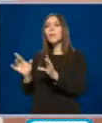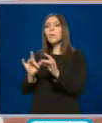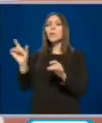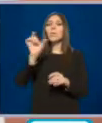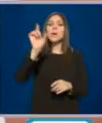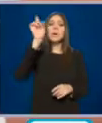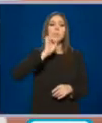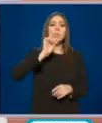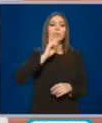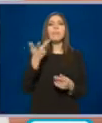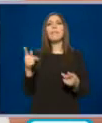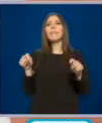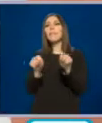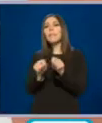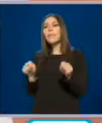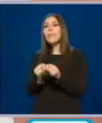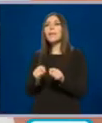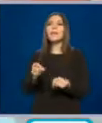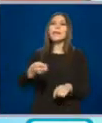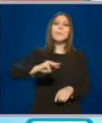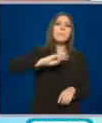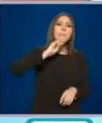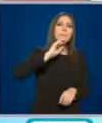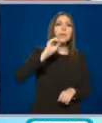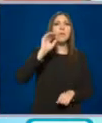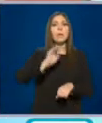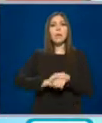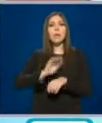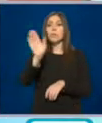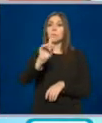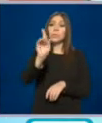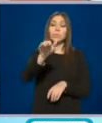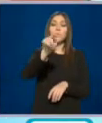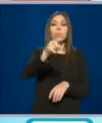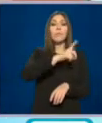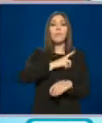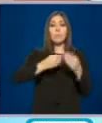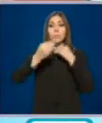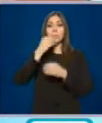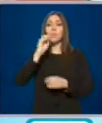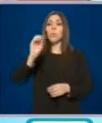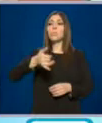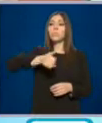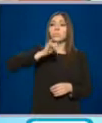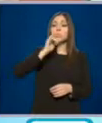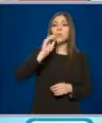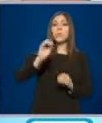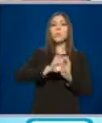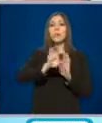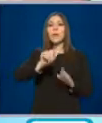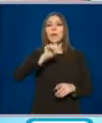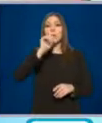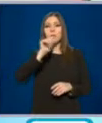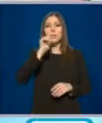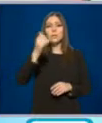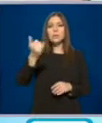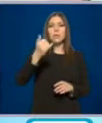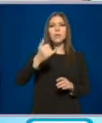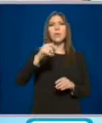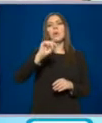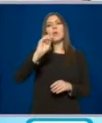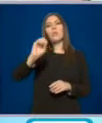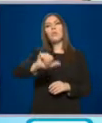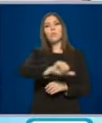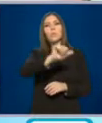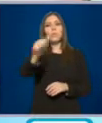es casi la tía, la mamá, la amiga, oye, pero tómate esto, no, pero tienes que comer esto. Cosas como el atole, como lo mencionamos, pero otras un poquito